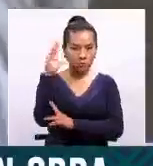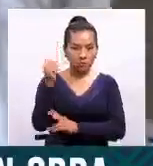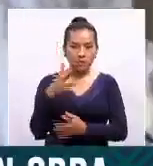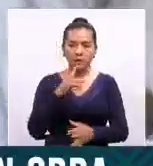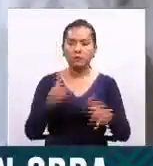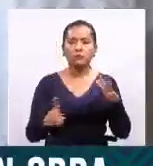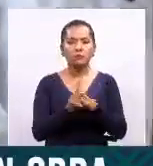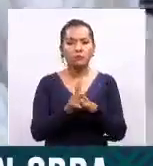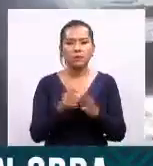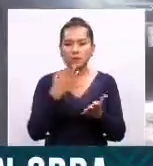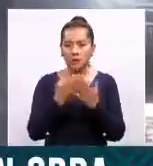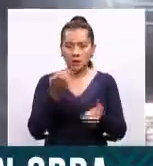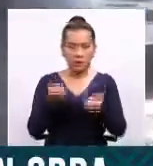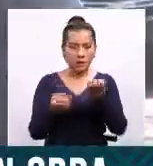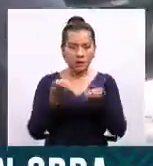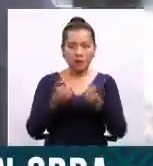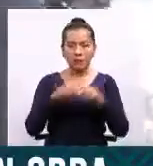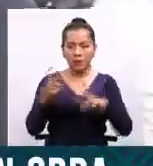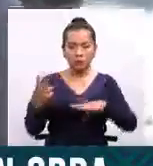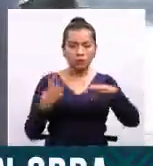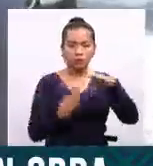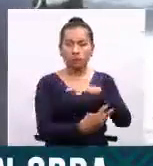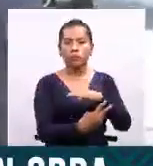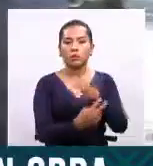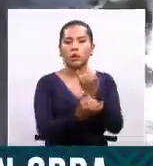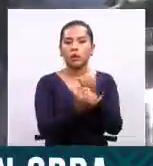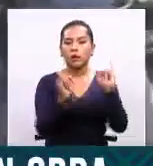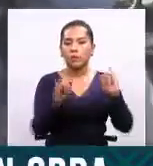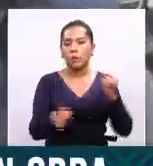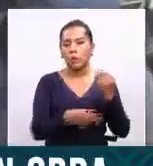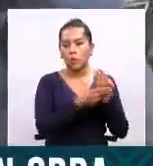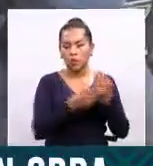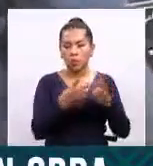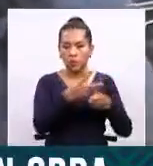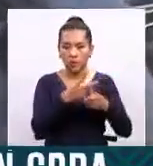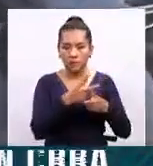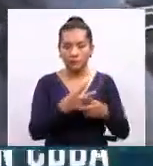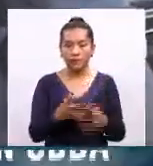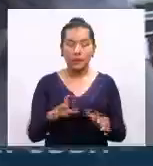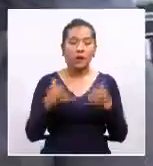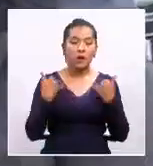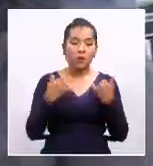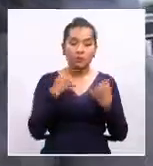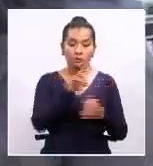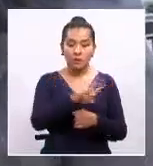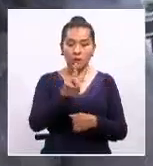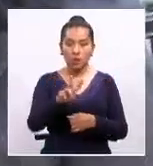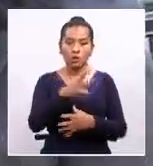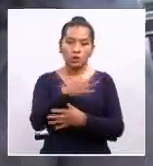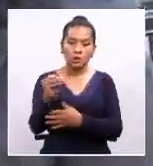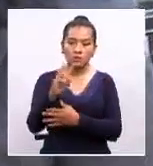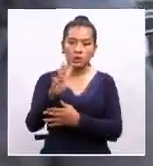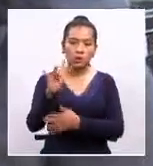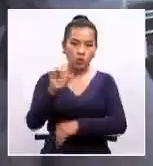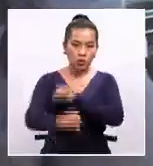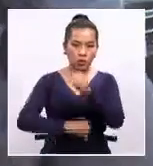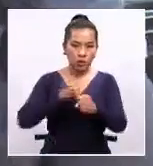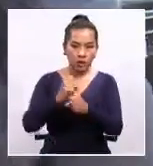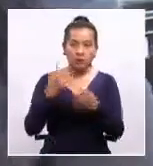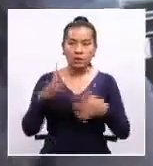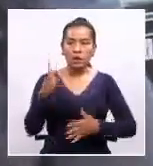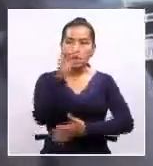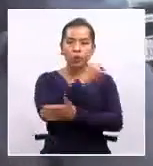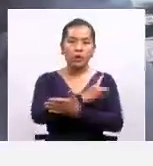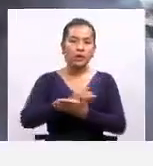encuentran estables aislados. Tenemos los dos primeros casos en pacientes de 22 y 28 años con una sintomatología de una semana